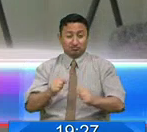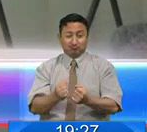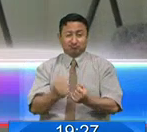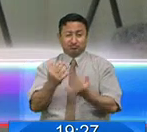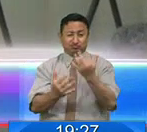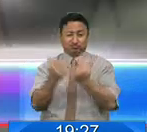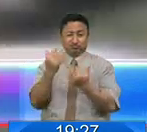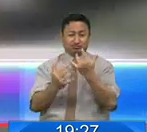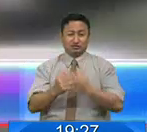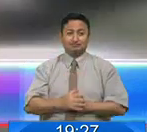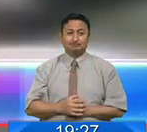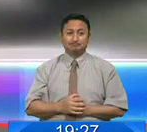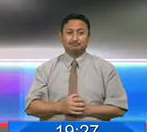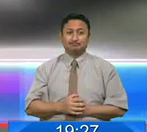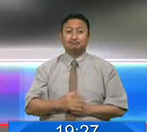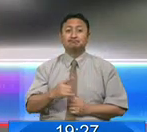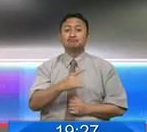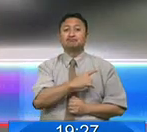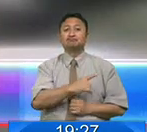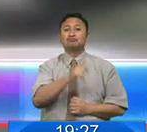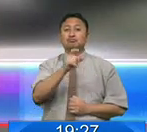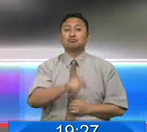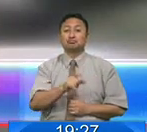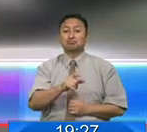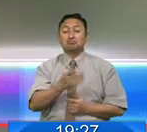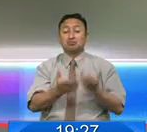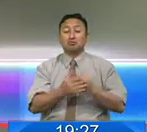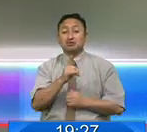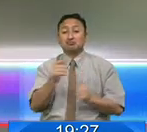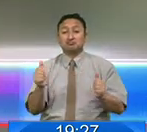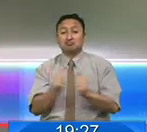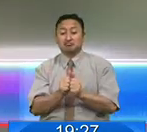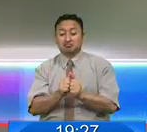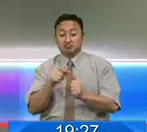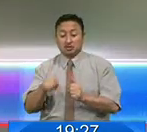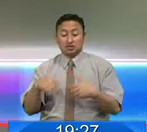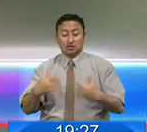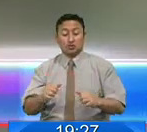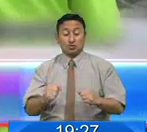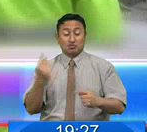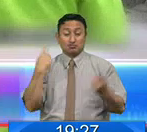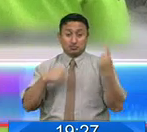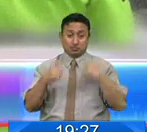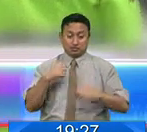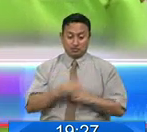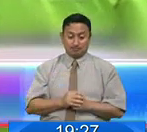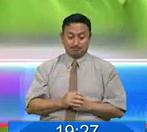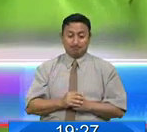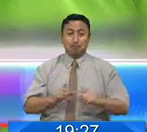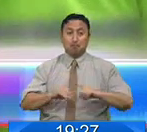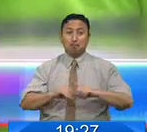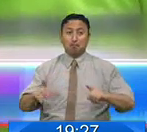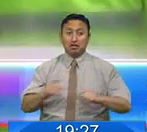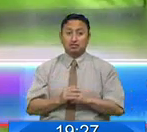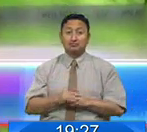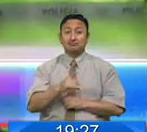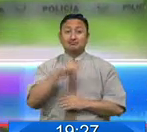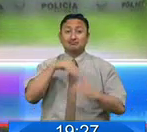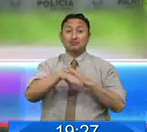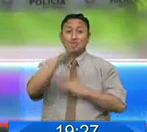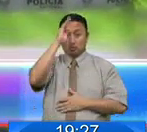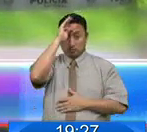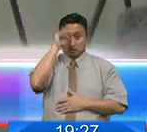tránsito sin género esta persona presumiblemente acompañante habría resultado con graves heridas pero lamentablemente falleció en el hospital